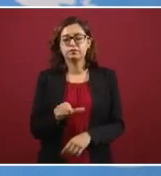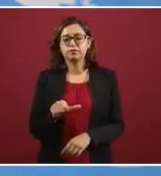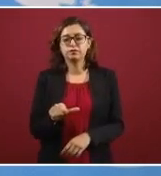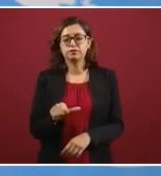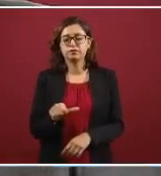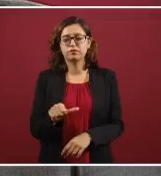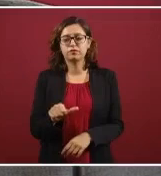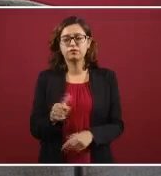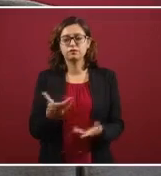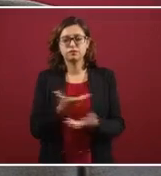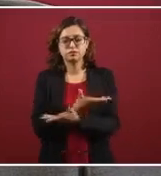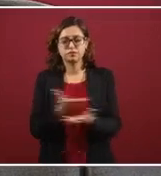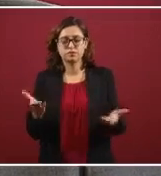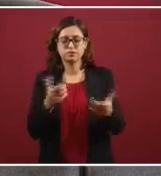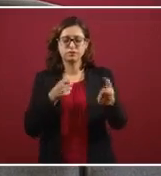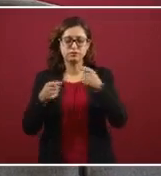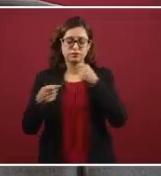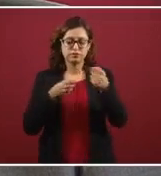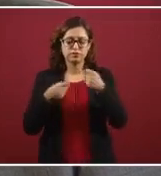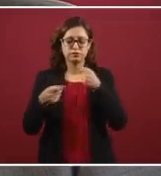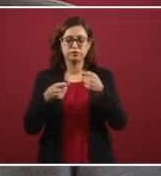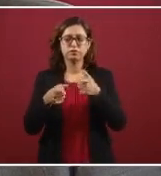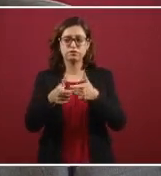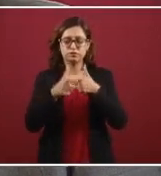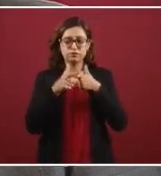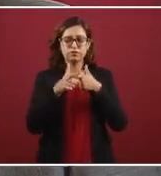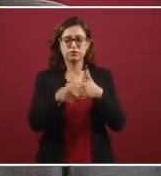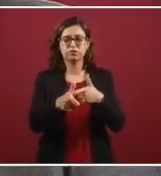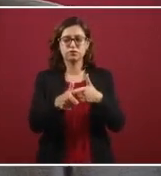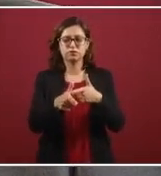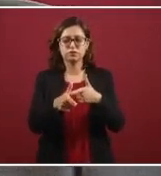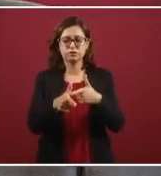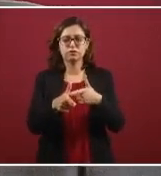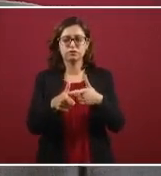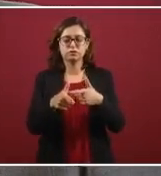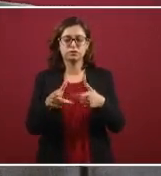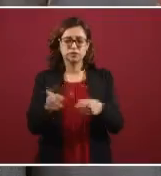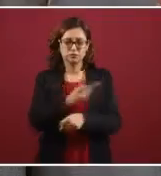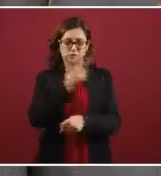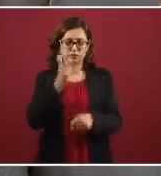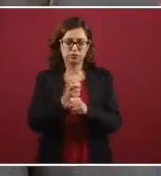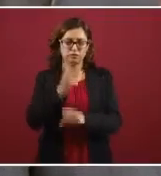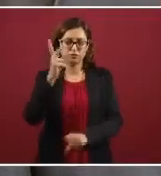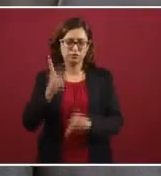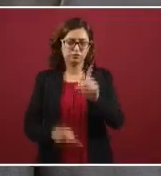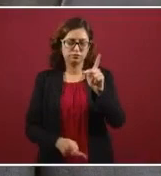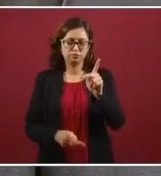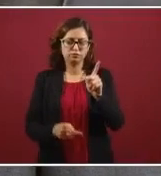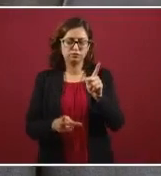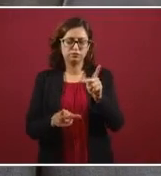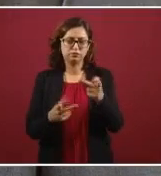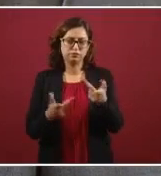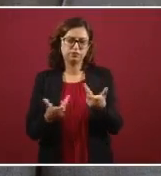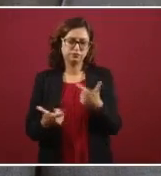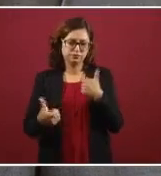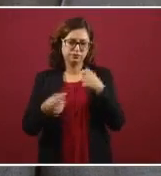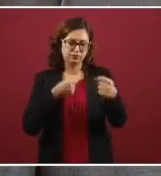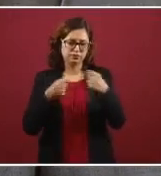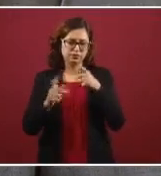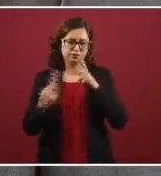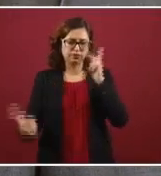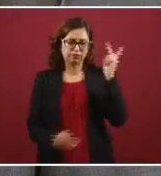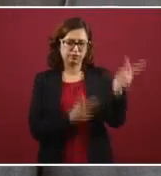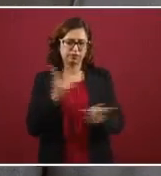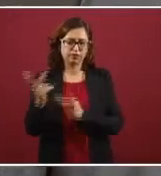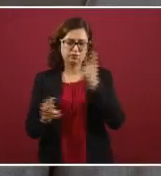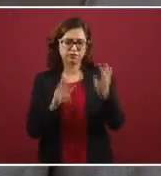los medios de información llevar a cabo en la segunda parte la sesión de preguntas